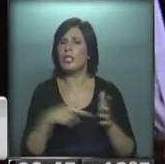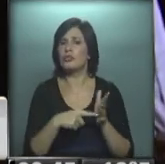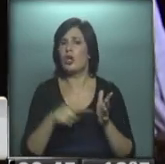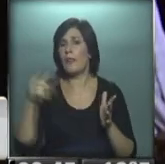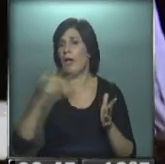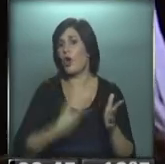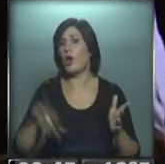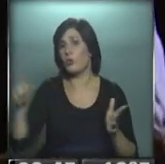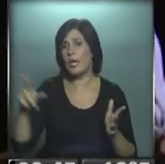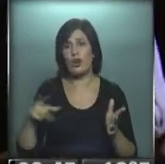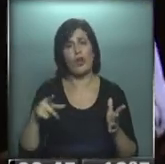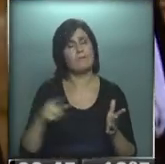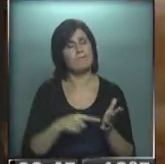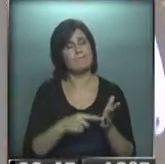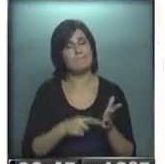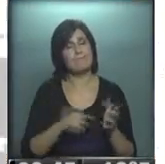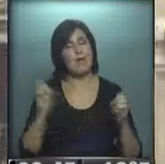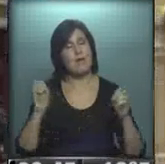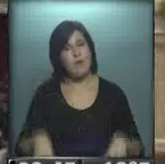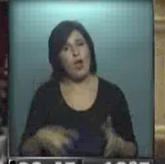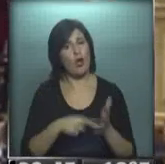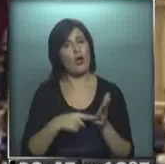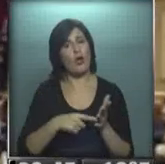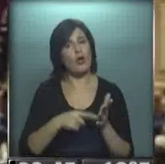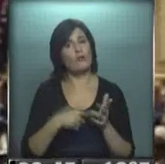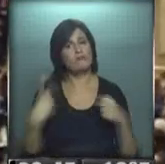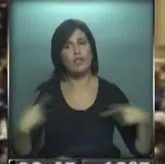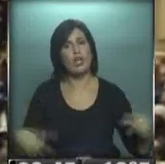proyecto muy flojo desde el punto de vista jurídico.